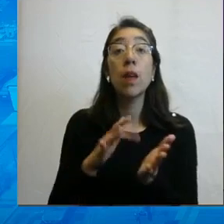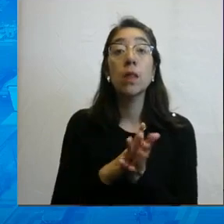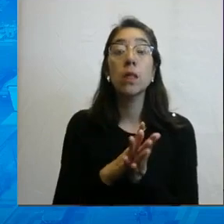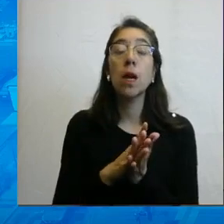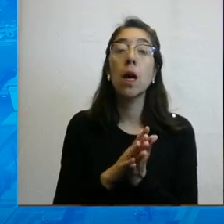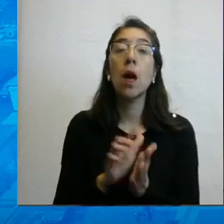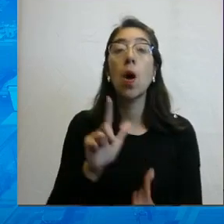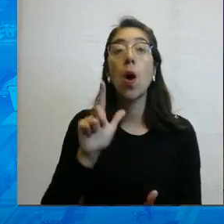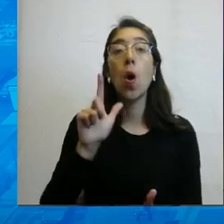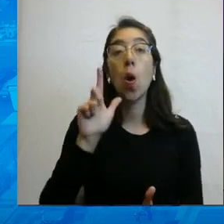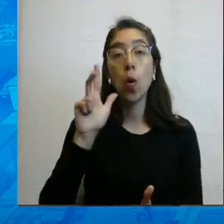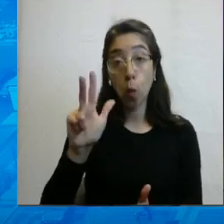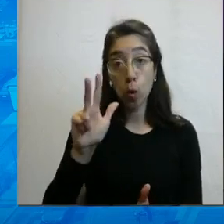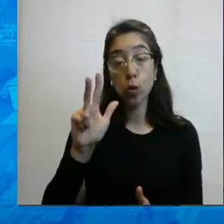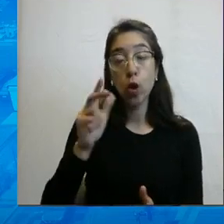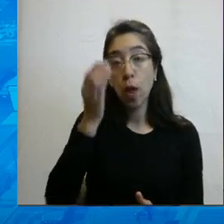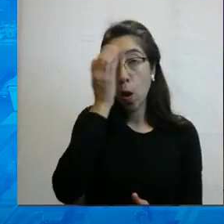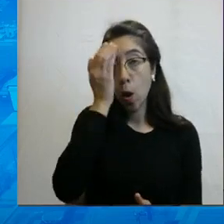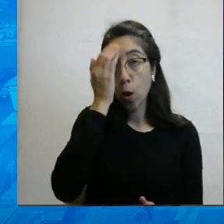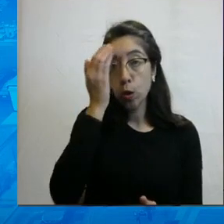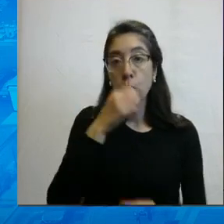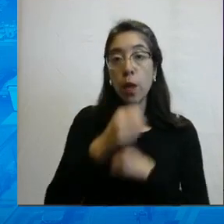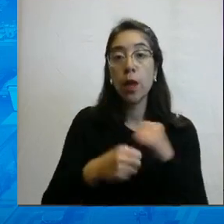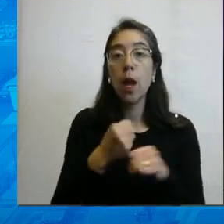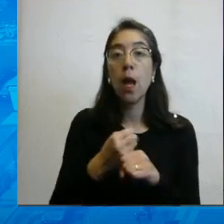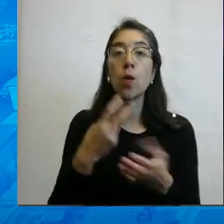8 de agosto de 2023.